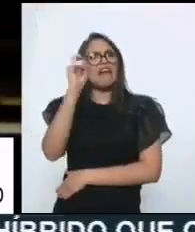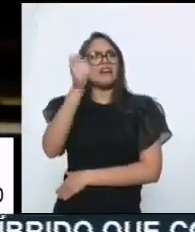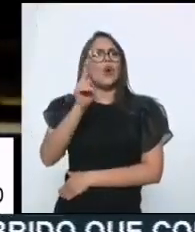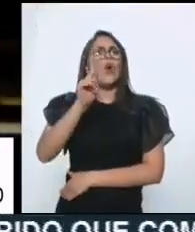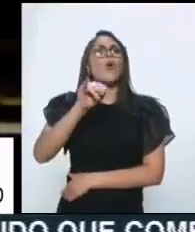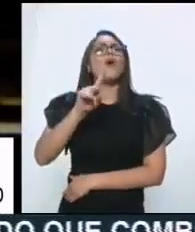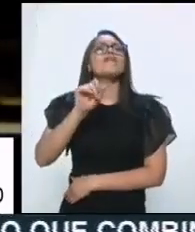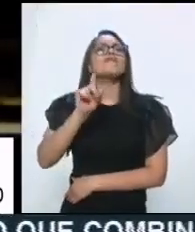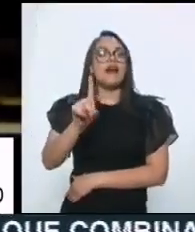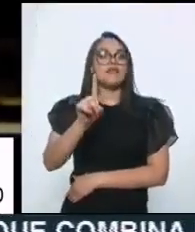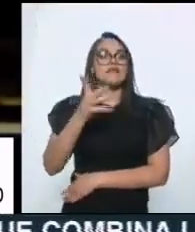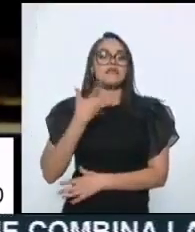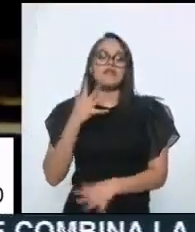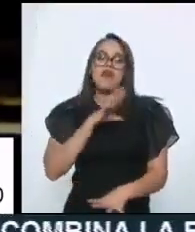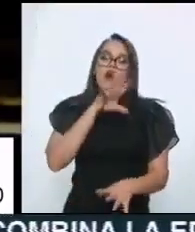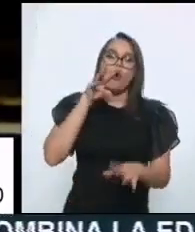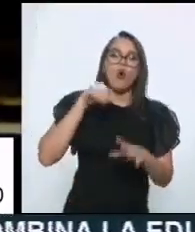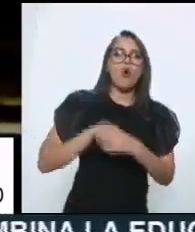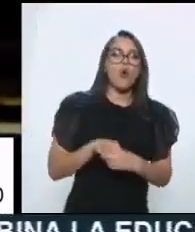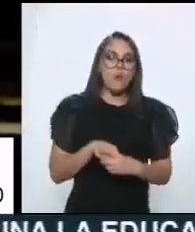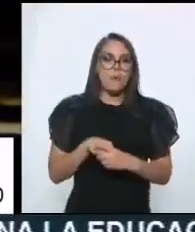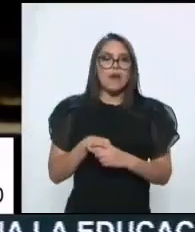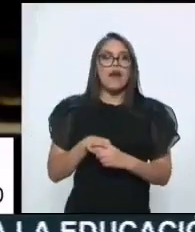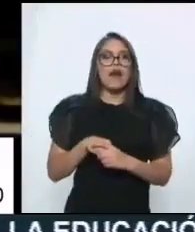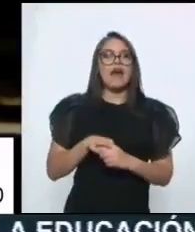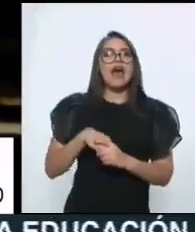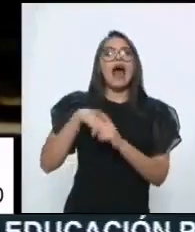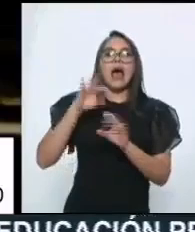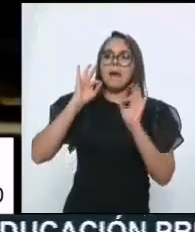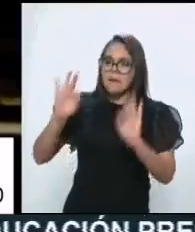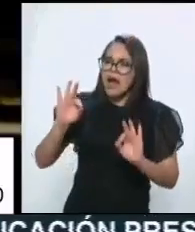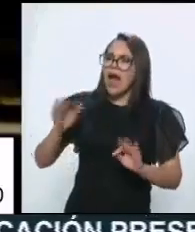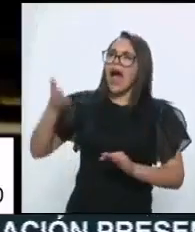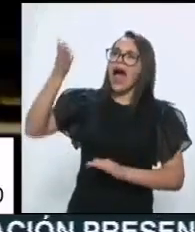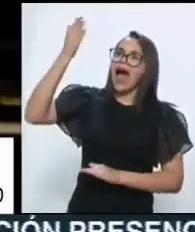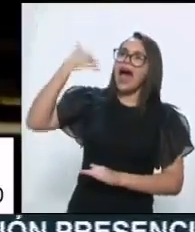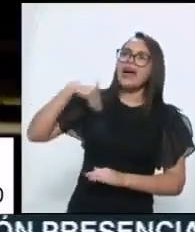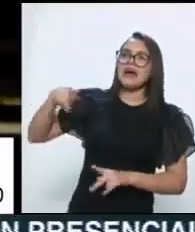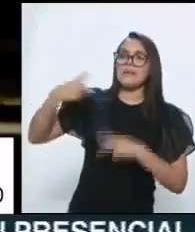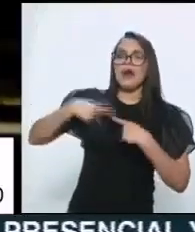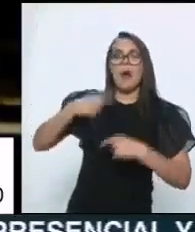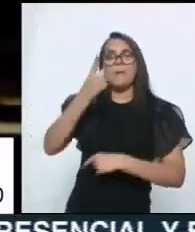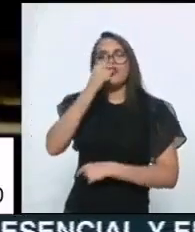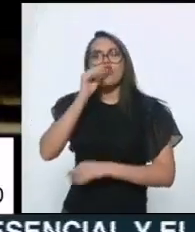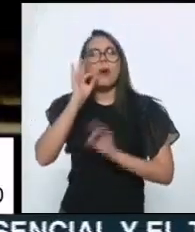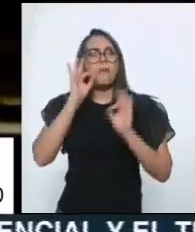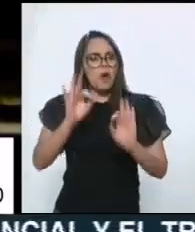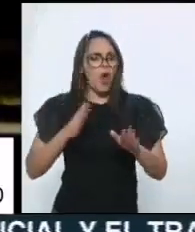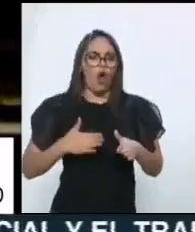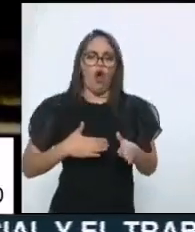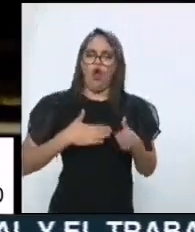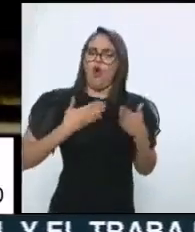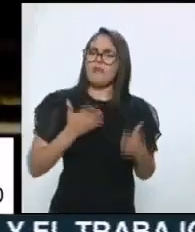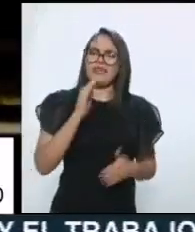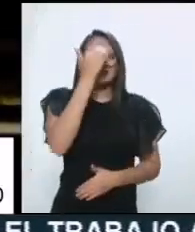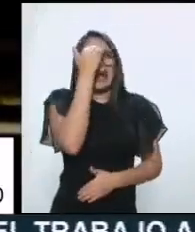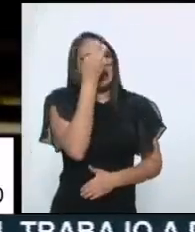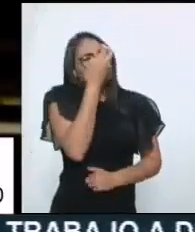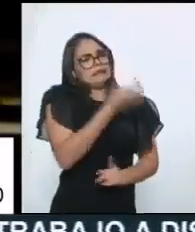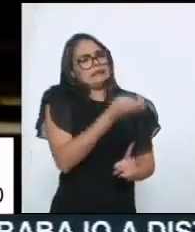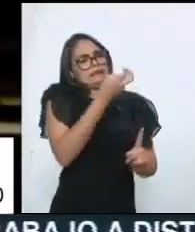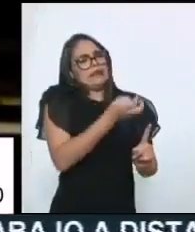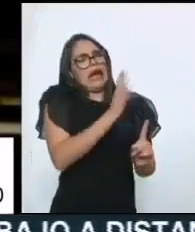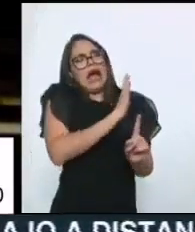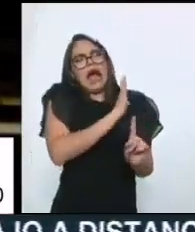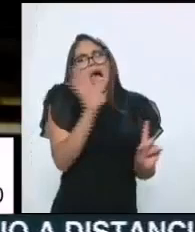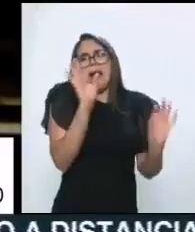unidad integrada por agentes que hayan pasado controles de confianza, exámenes, tales que fueran confiables, porque evidentemente les había parecido